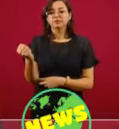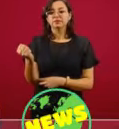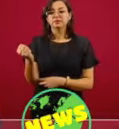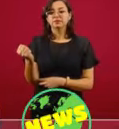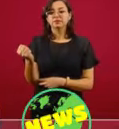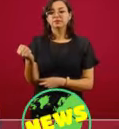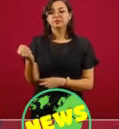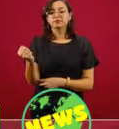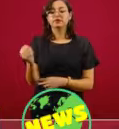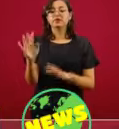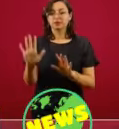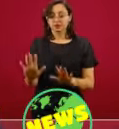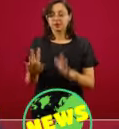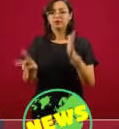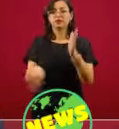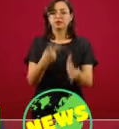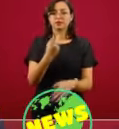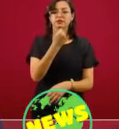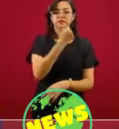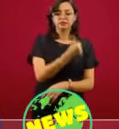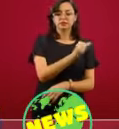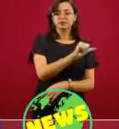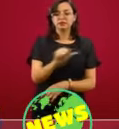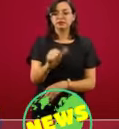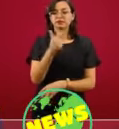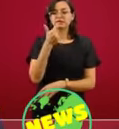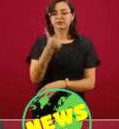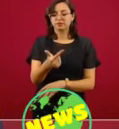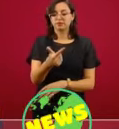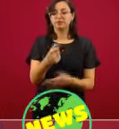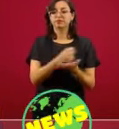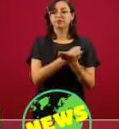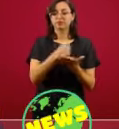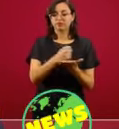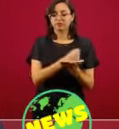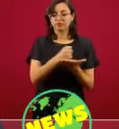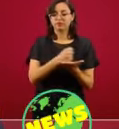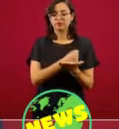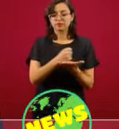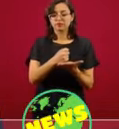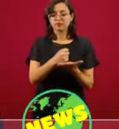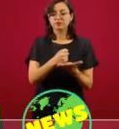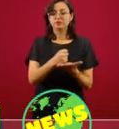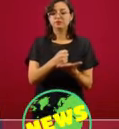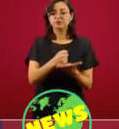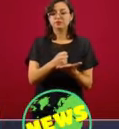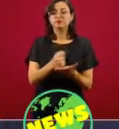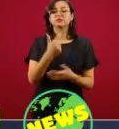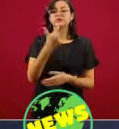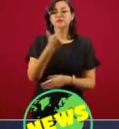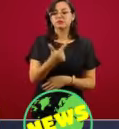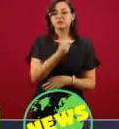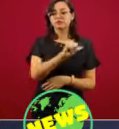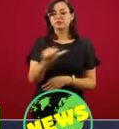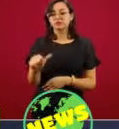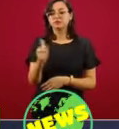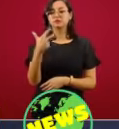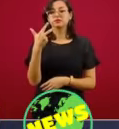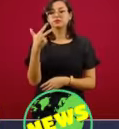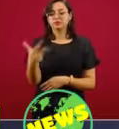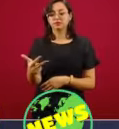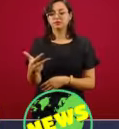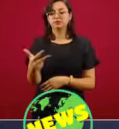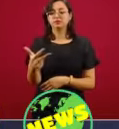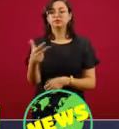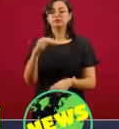A ver, de 6 a 7, créditos. De 7 a 8, el